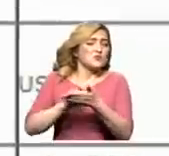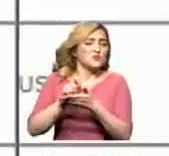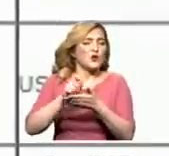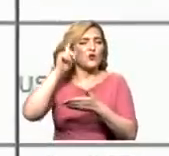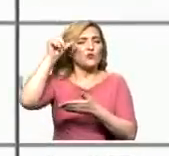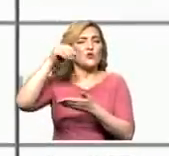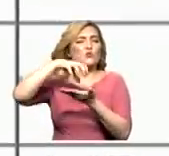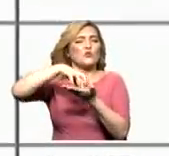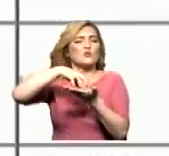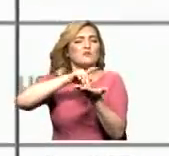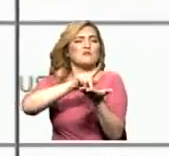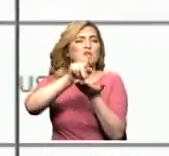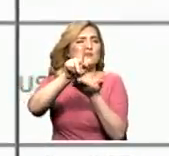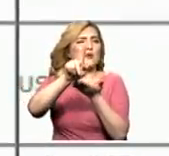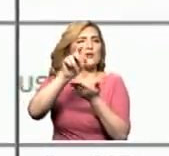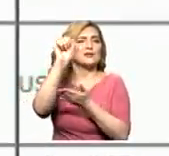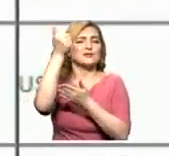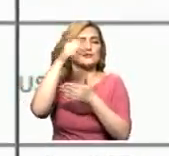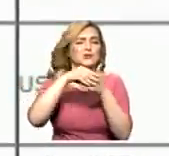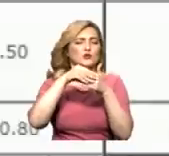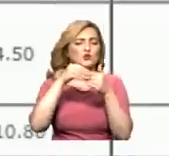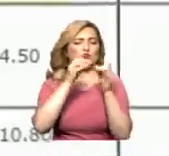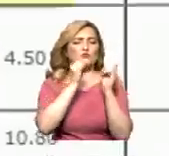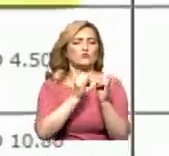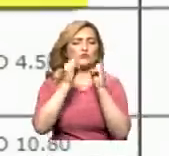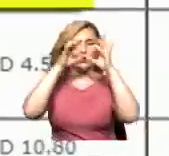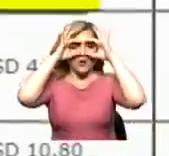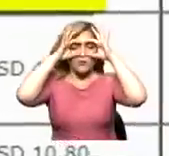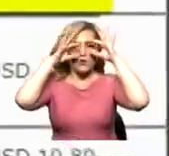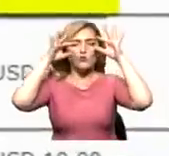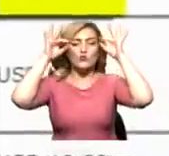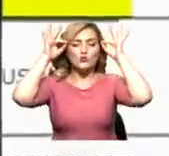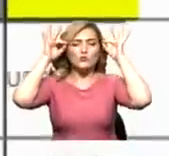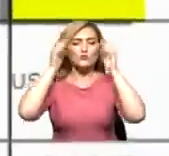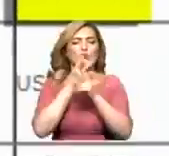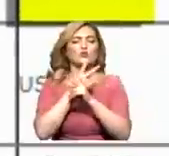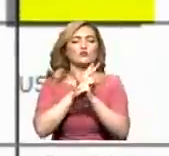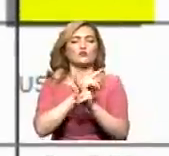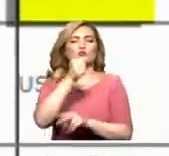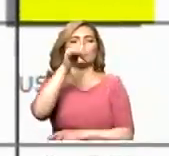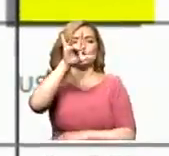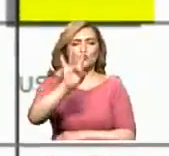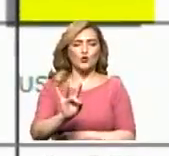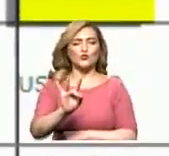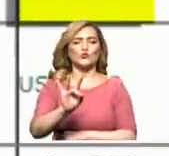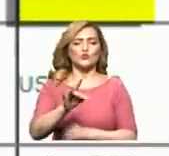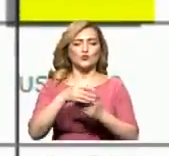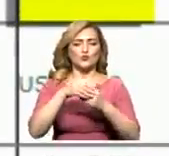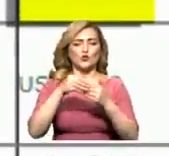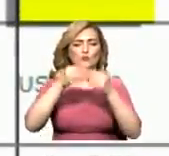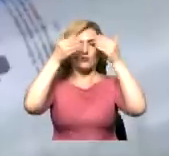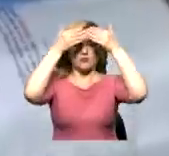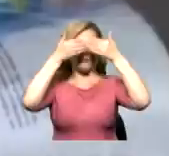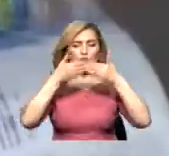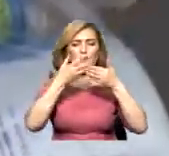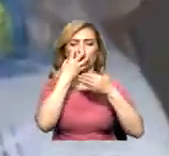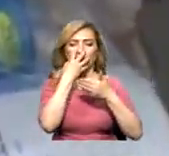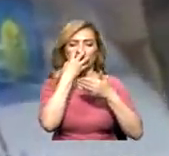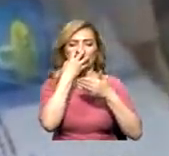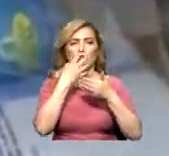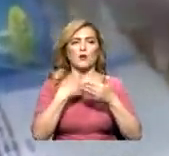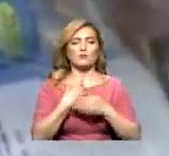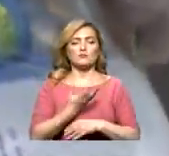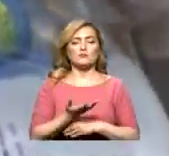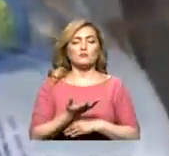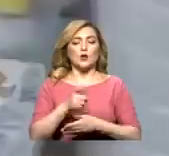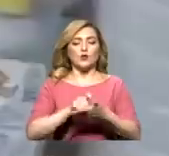pagó $10 por unidades de gafas de protección y $18 por filtros para mascarillas. La suma total de los contratos